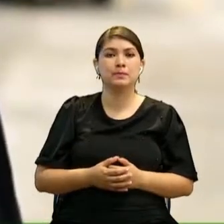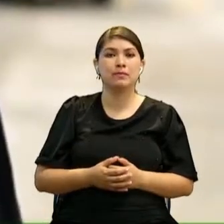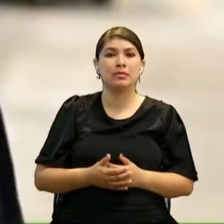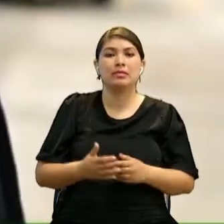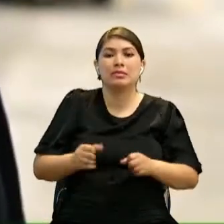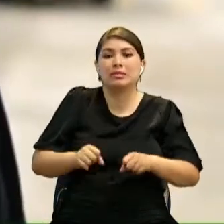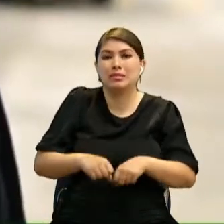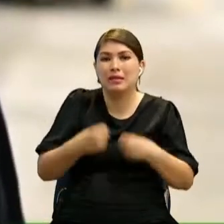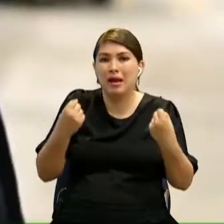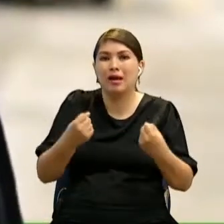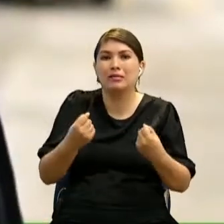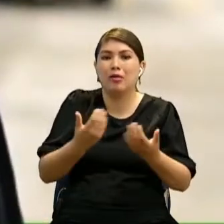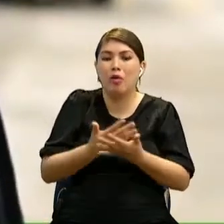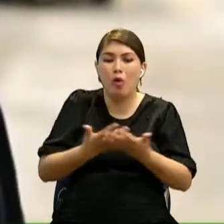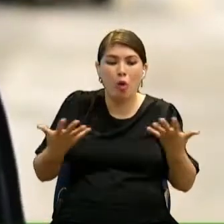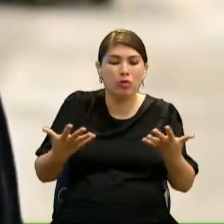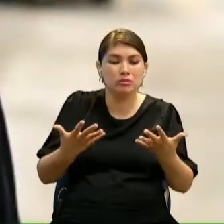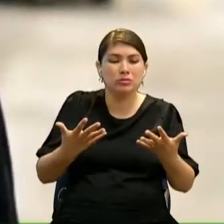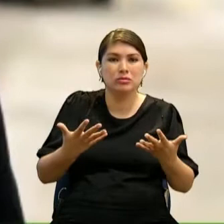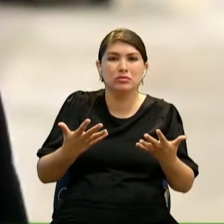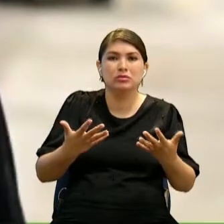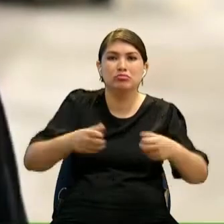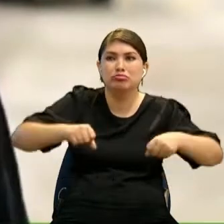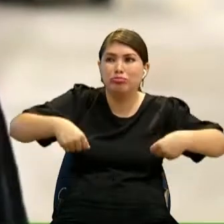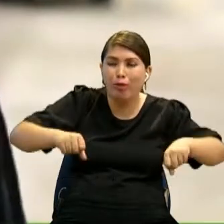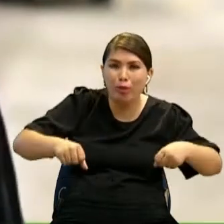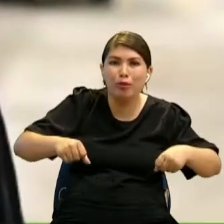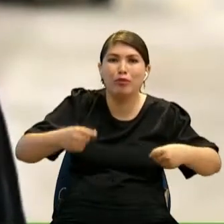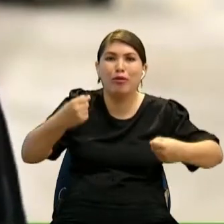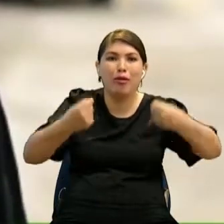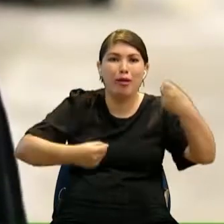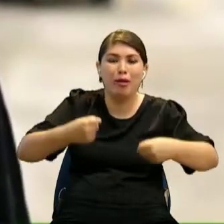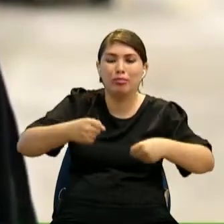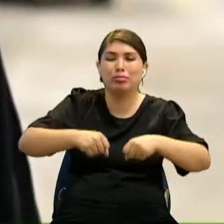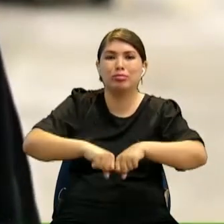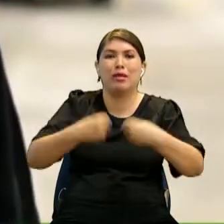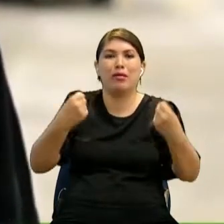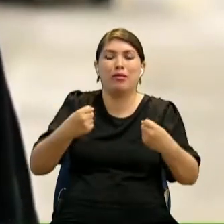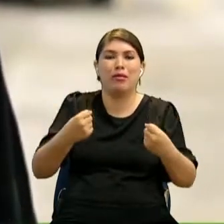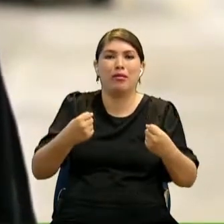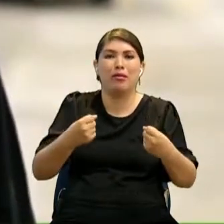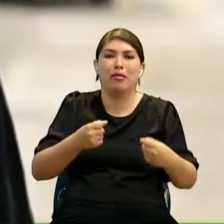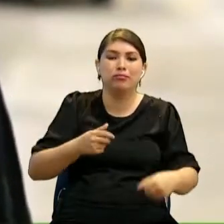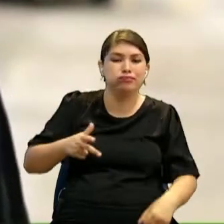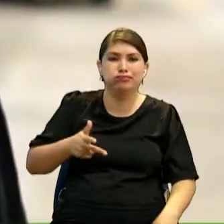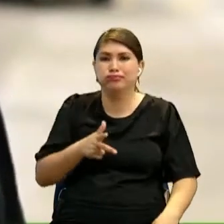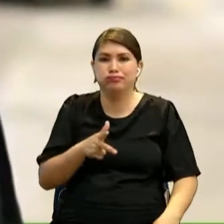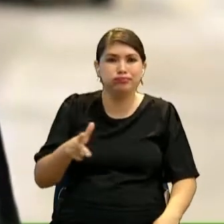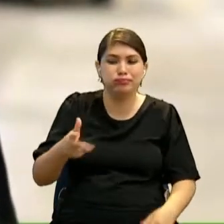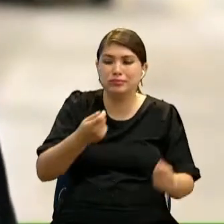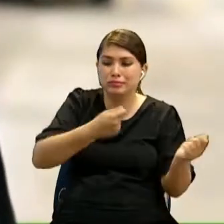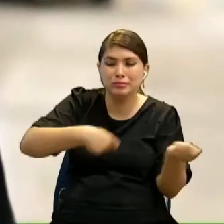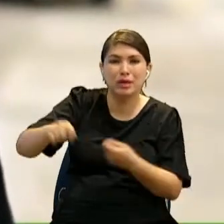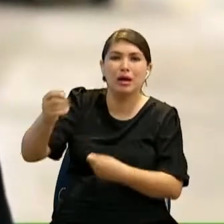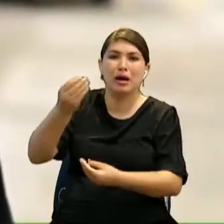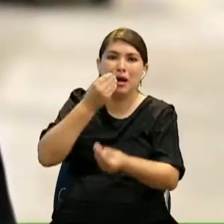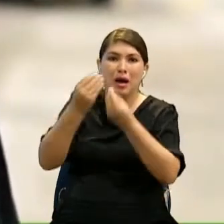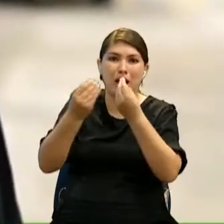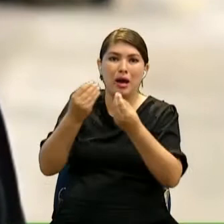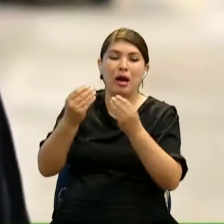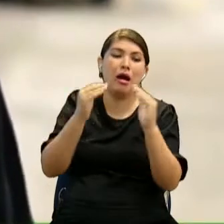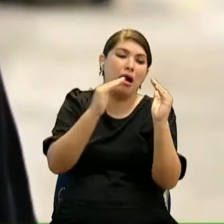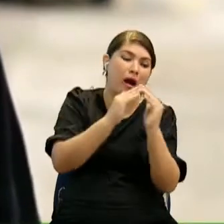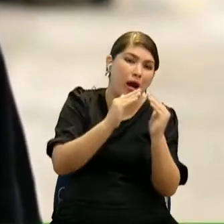nos dañan siempre los aparatos las motos y las carros para transportar nuestros alimentos a las